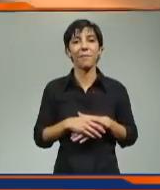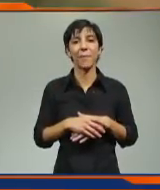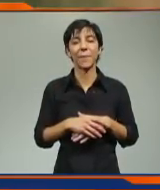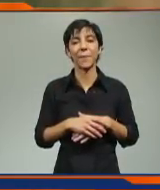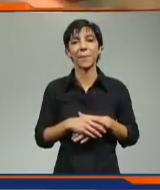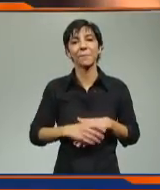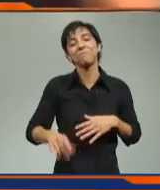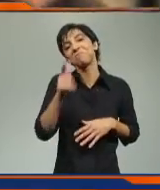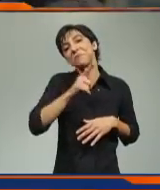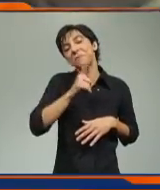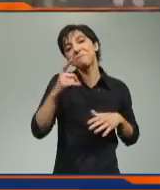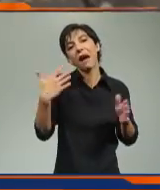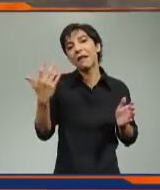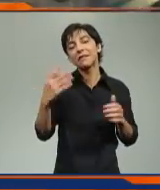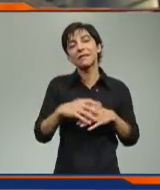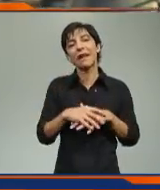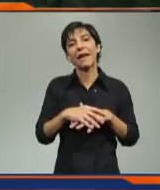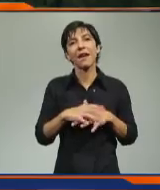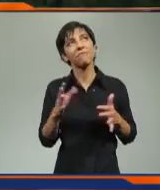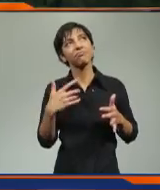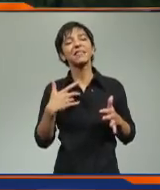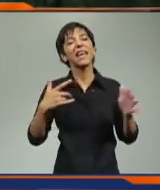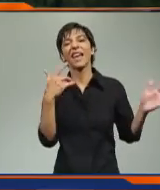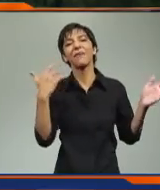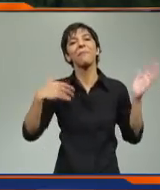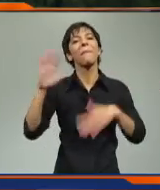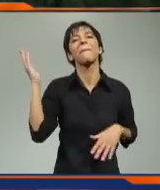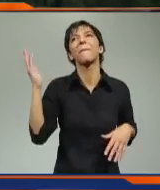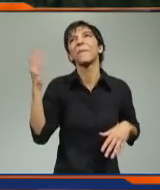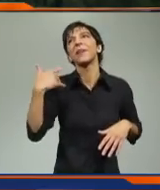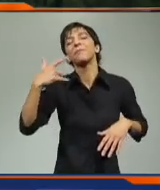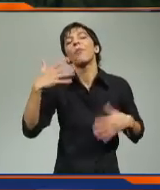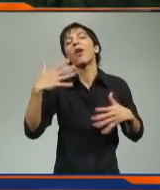que el mayor porcentaje de probabilidades de estar en una